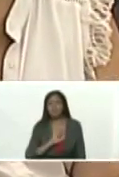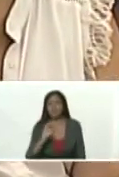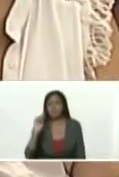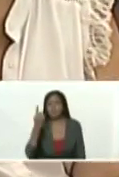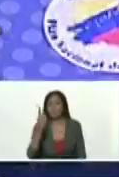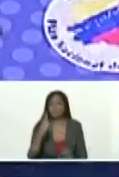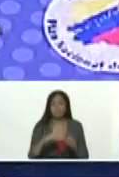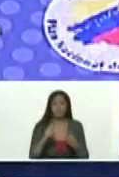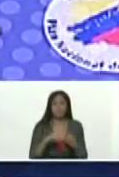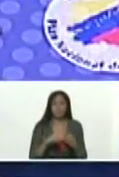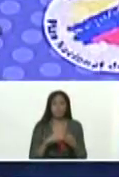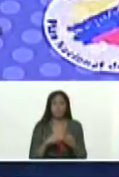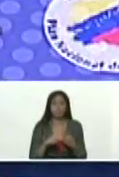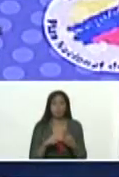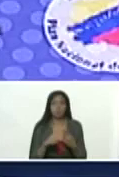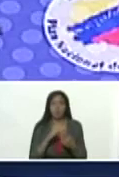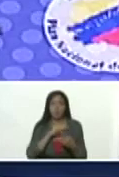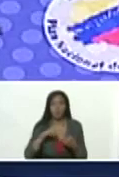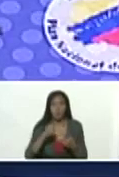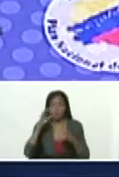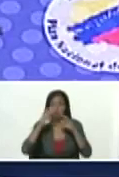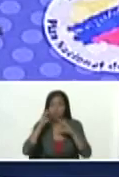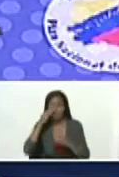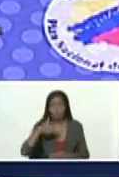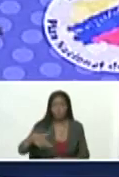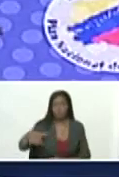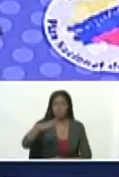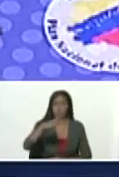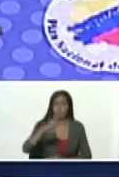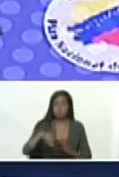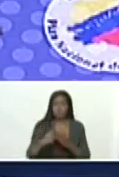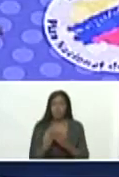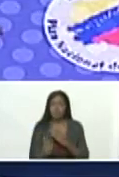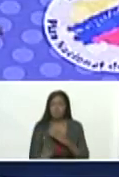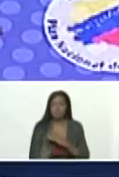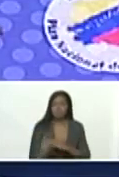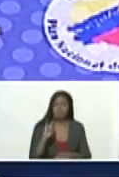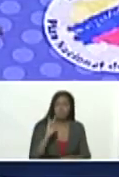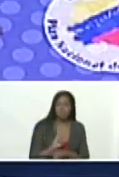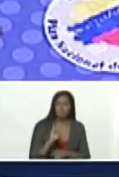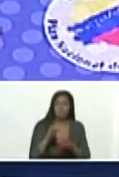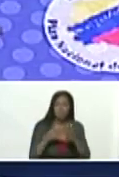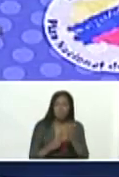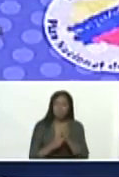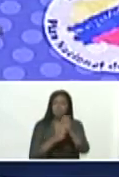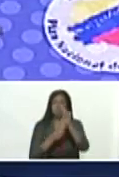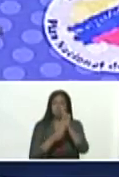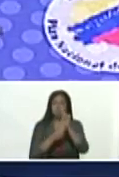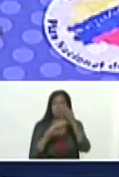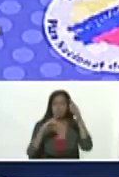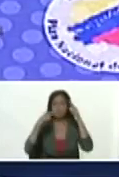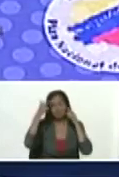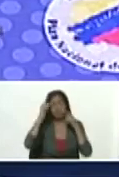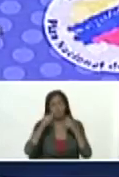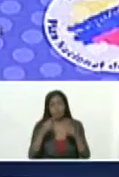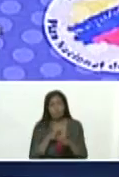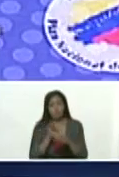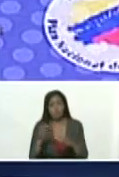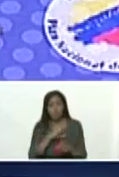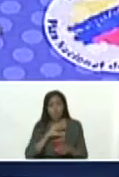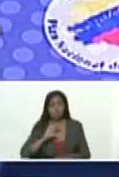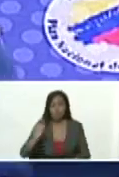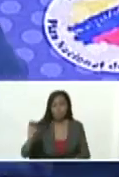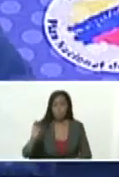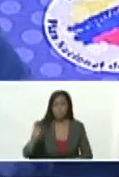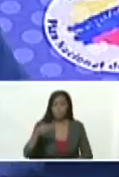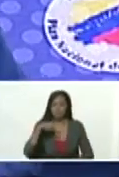lugar. A nuestro pueblo. Y traición al legado del gigante Hugo Chávez que nos dejó esta patria